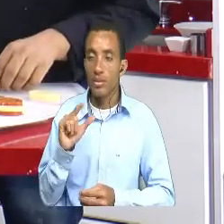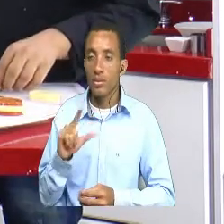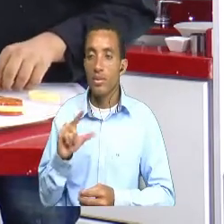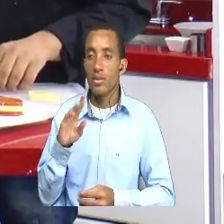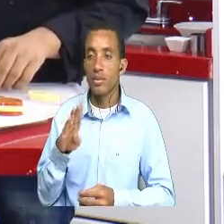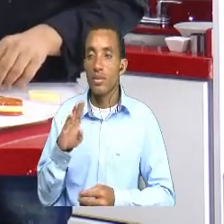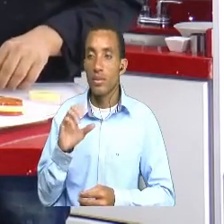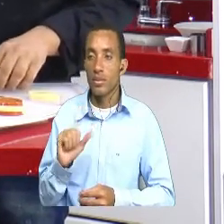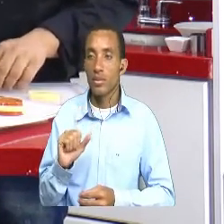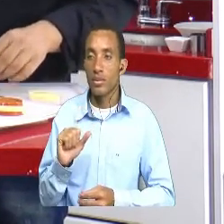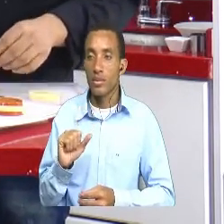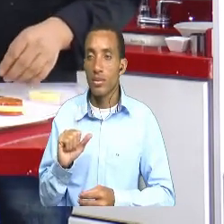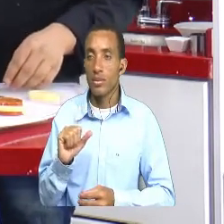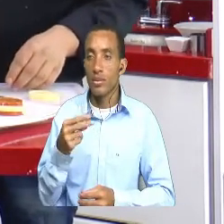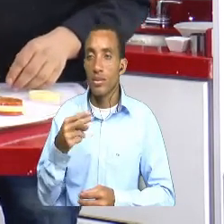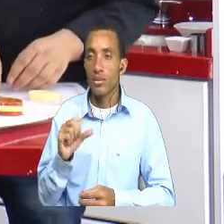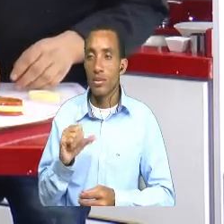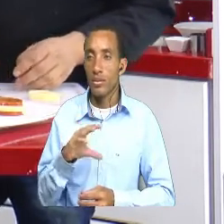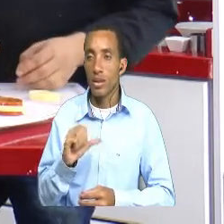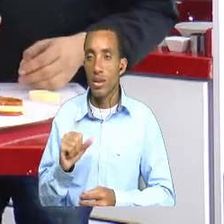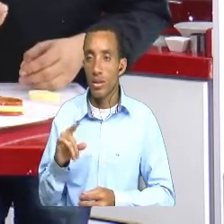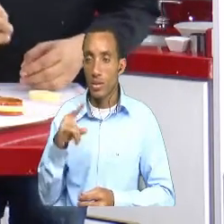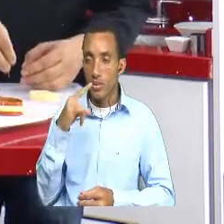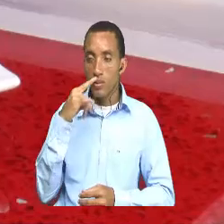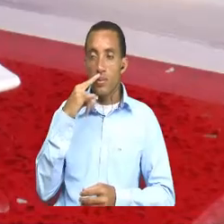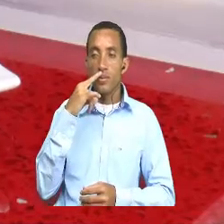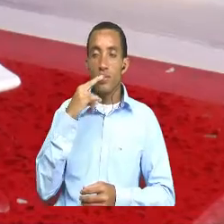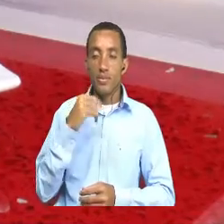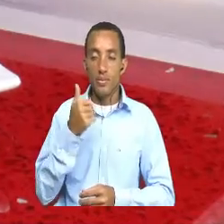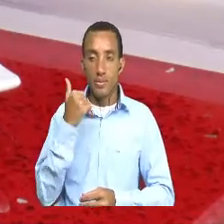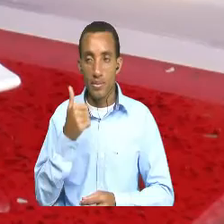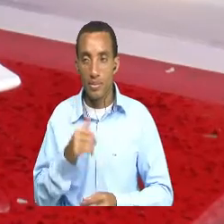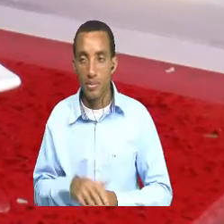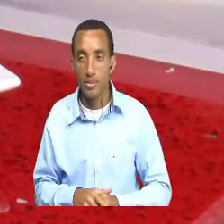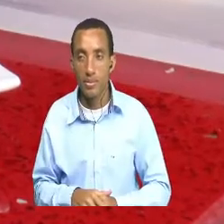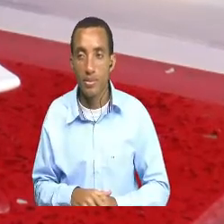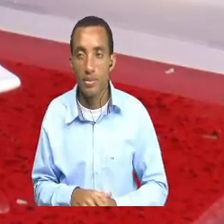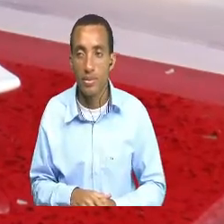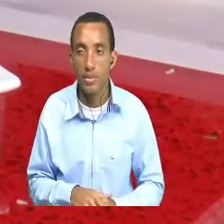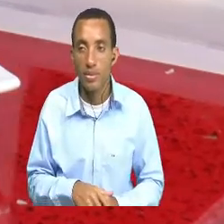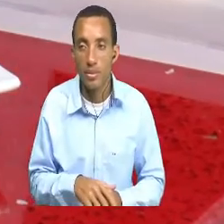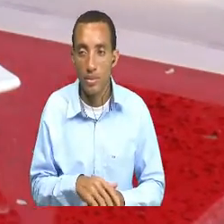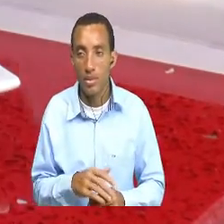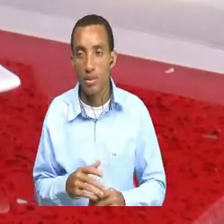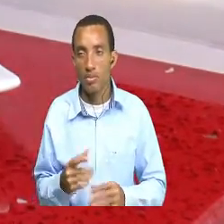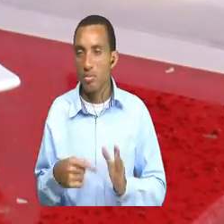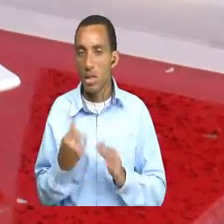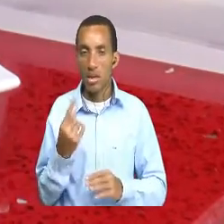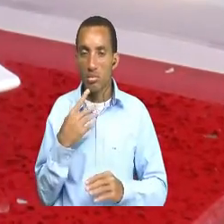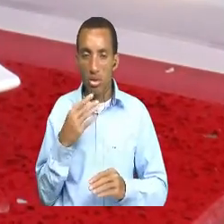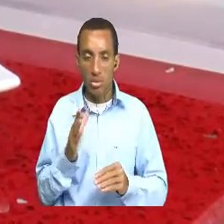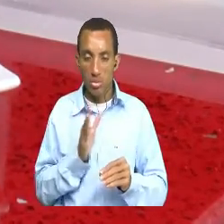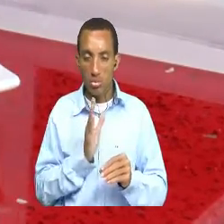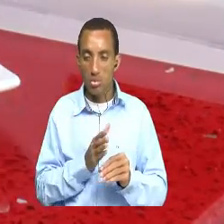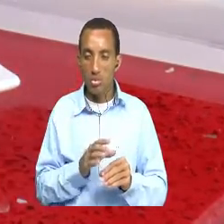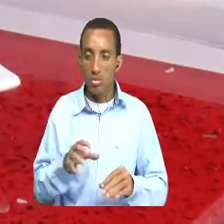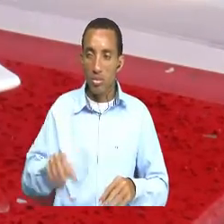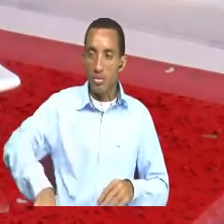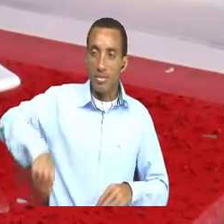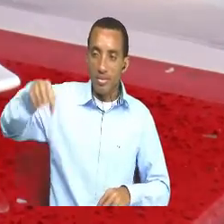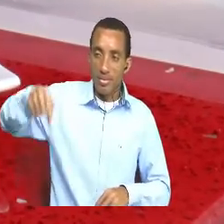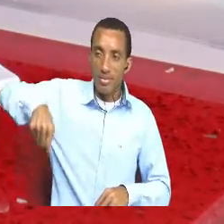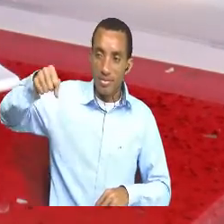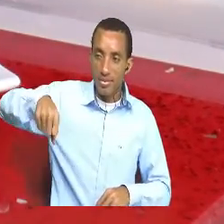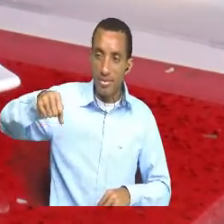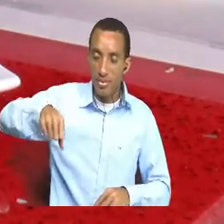suerte si seña en el aroma enseguida el corte lo hiciste es tal cual como cuando uno con el cilantro y también lo deja así como